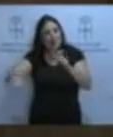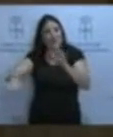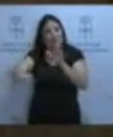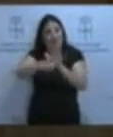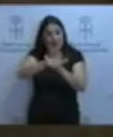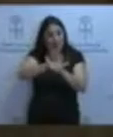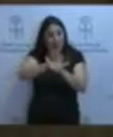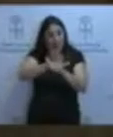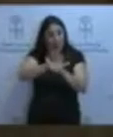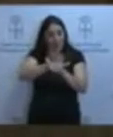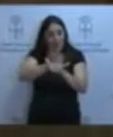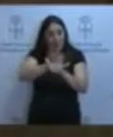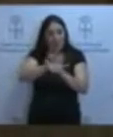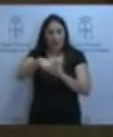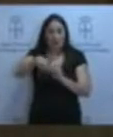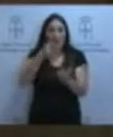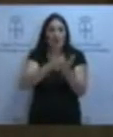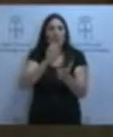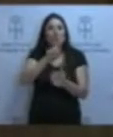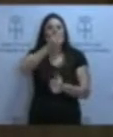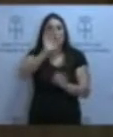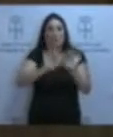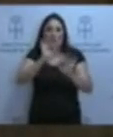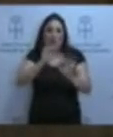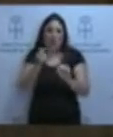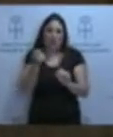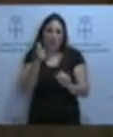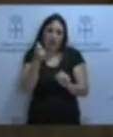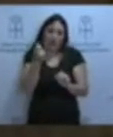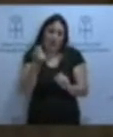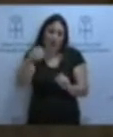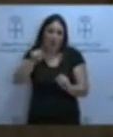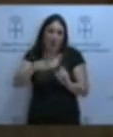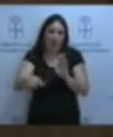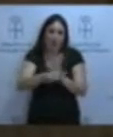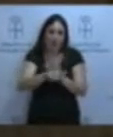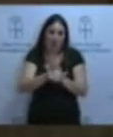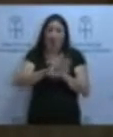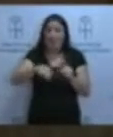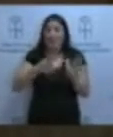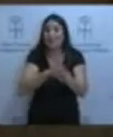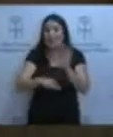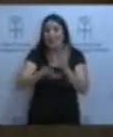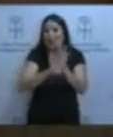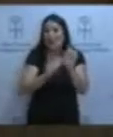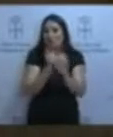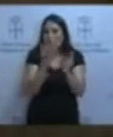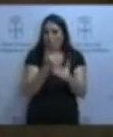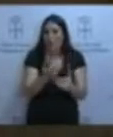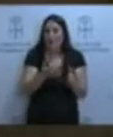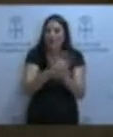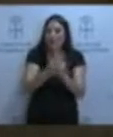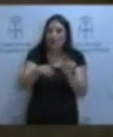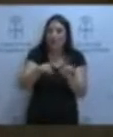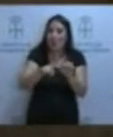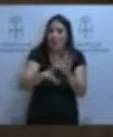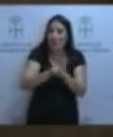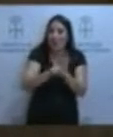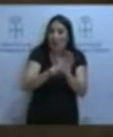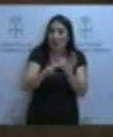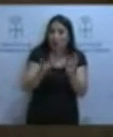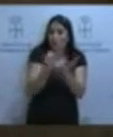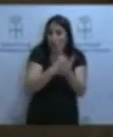pagando solamente el 2% del defraudado. Es decir, no va a haber ilegalidad. Usted me dice, si se ocurre una ilegalidad, no va a haber una ilegalidad, va